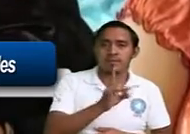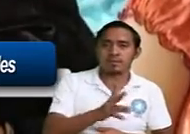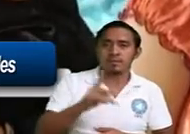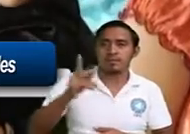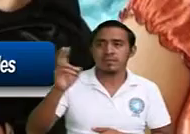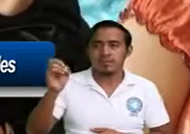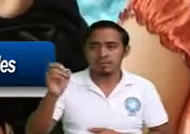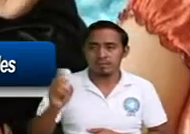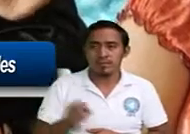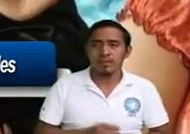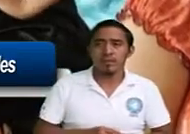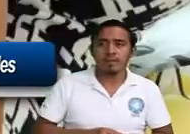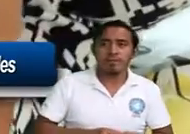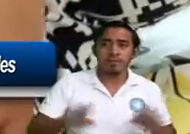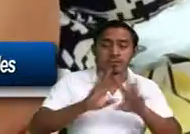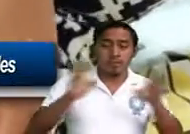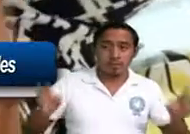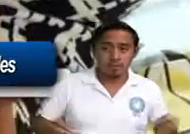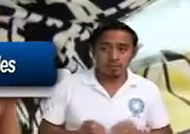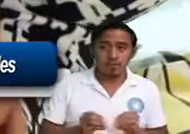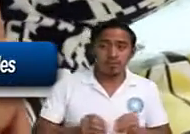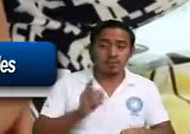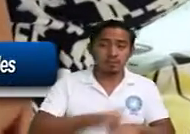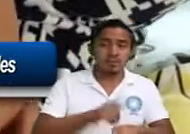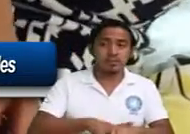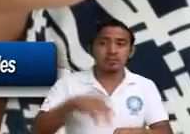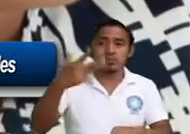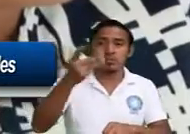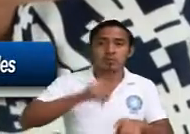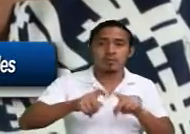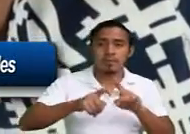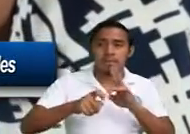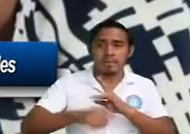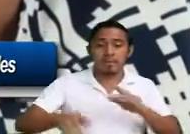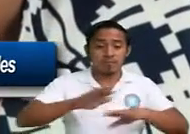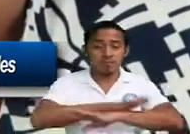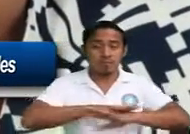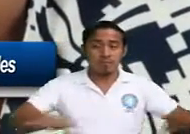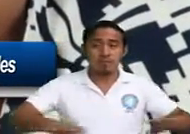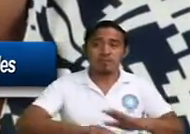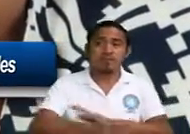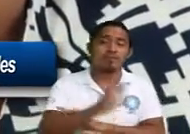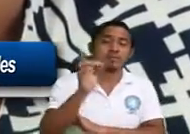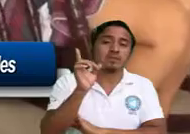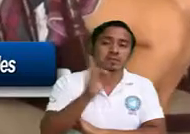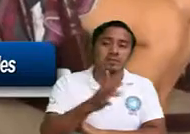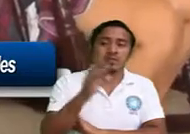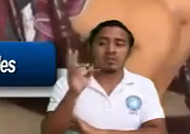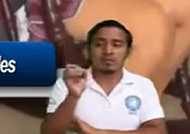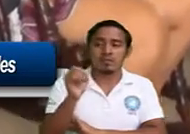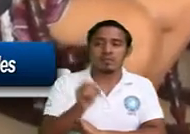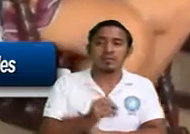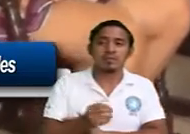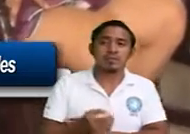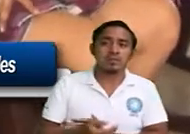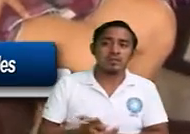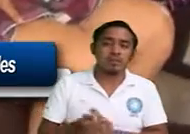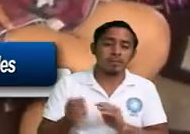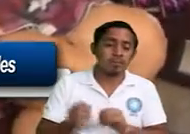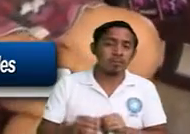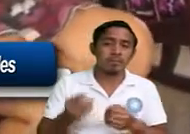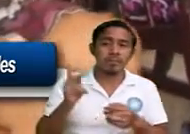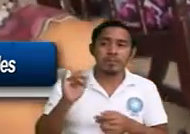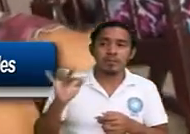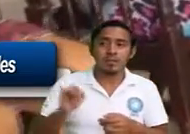kilos. El incremento total de peso durante los 9 meses del embarazo. Al terminar los 9 meses. Exactamente, pero cuando estamos hablando de embarazos gemelares podemos llegar